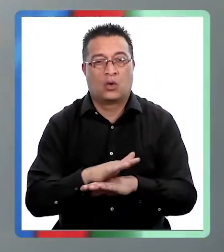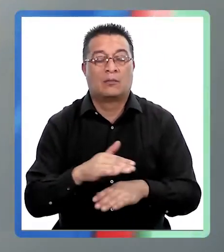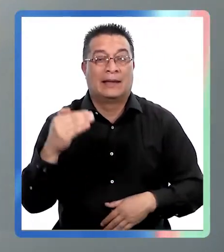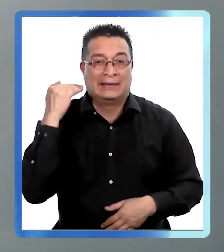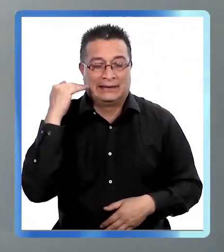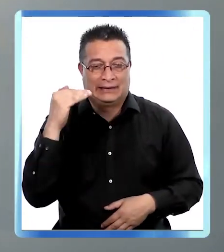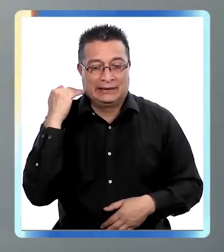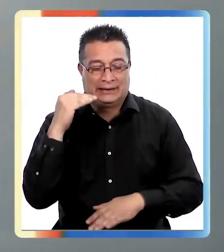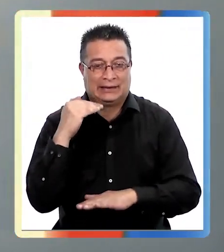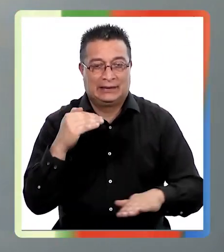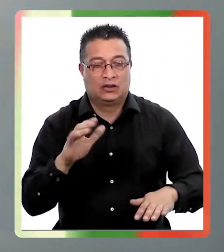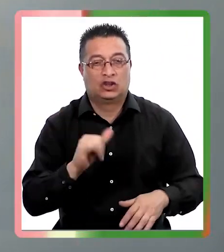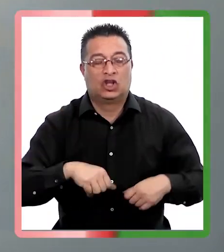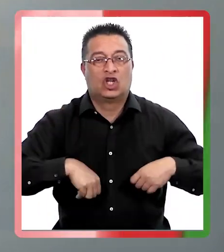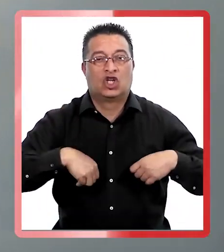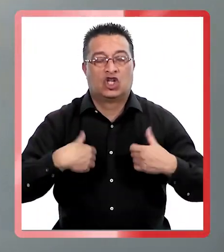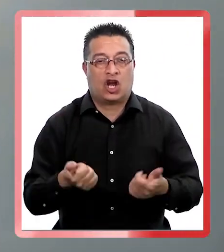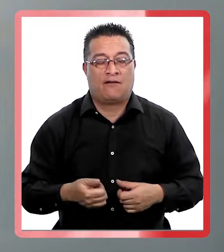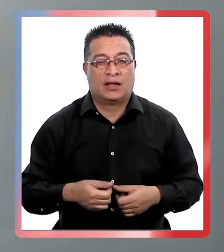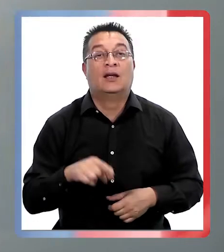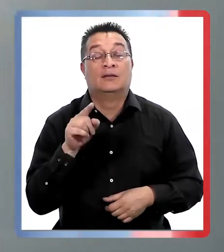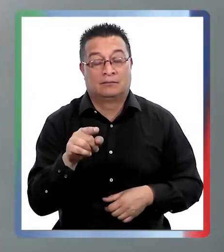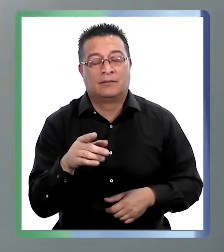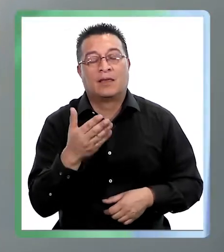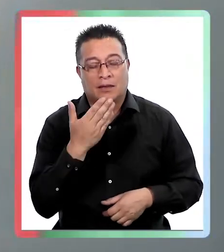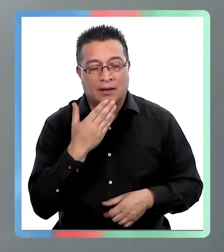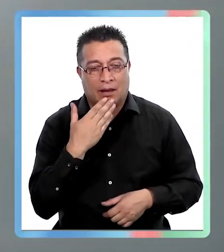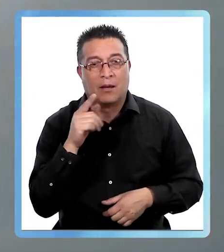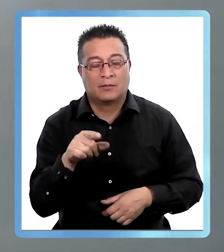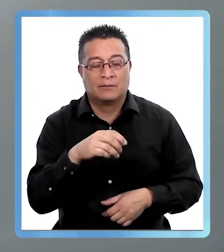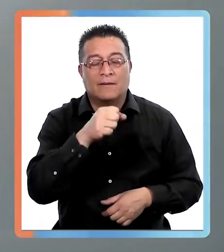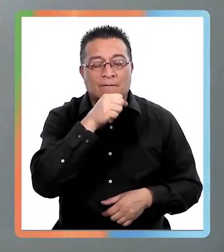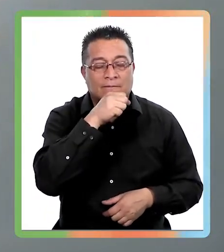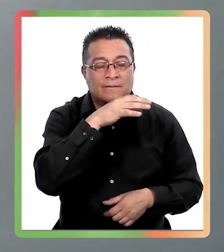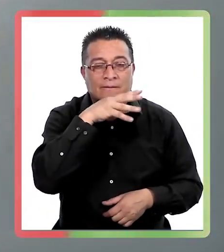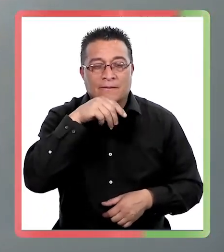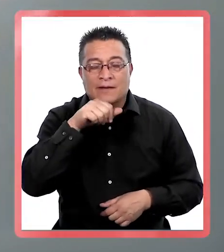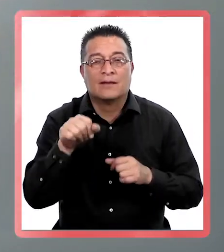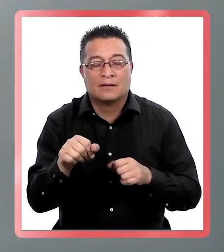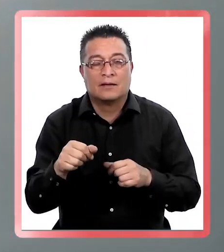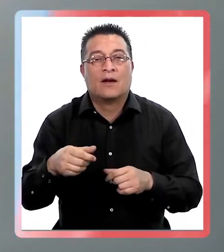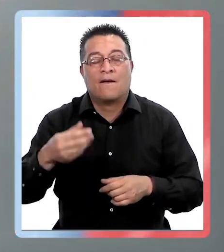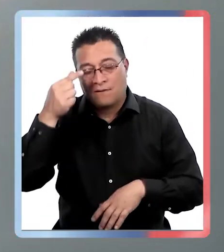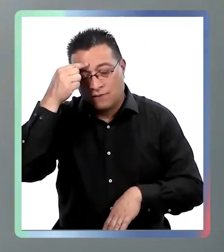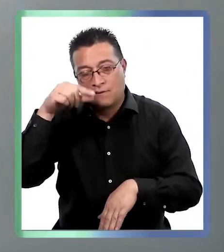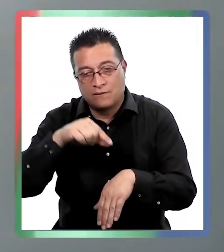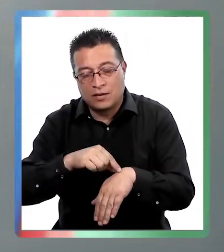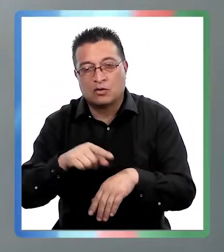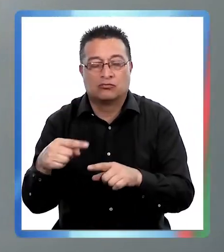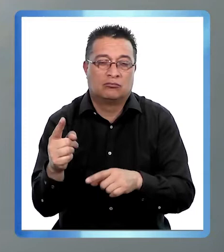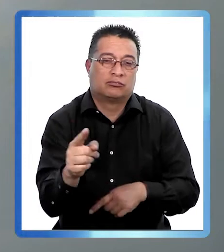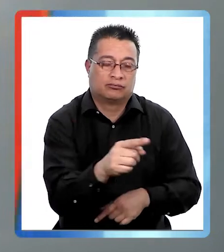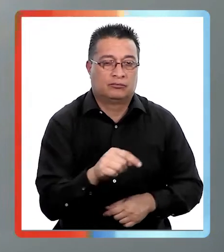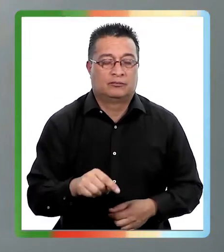cuidados de niñas y adolescentes, así como también de ancianas, ancianos,